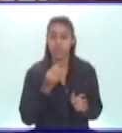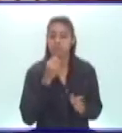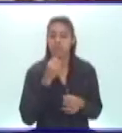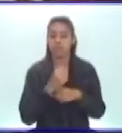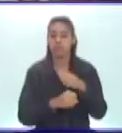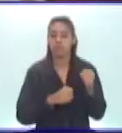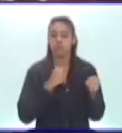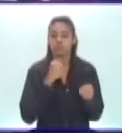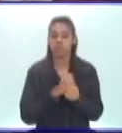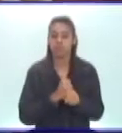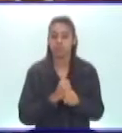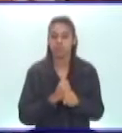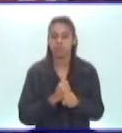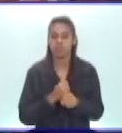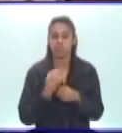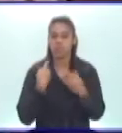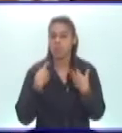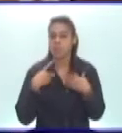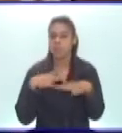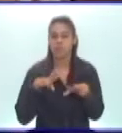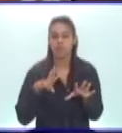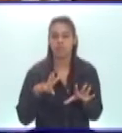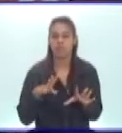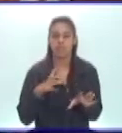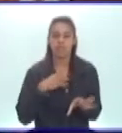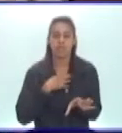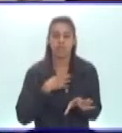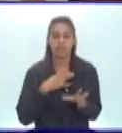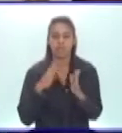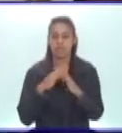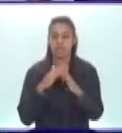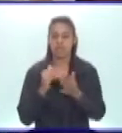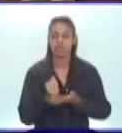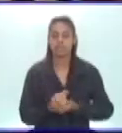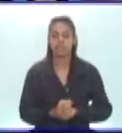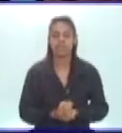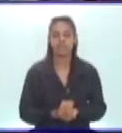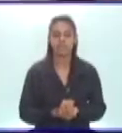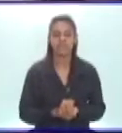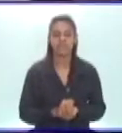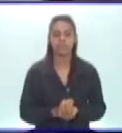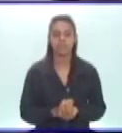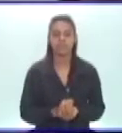utilizar otro diccionario cualquiera que tengan a su alcance.